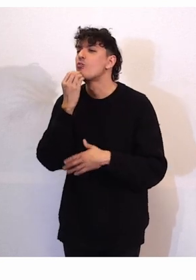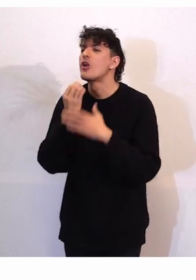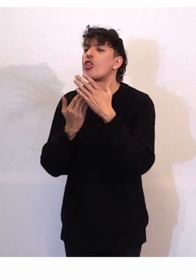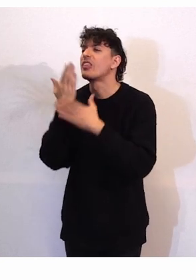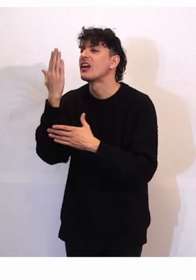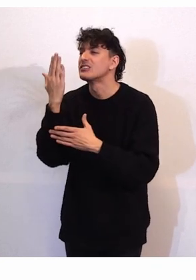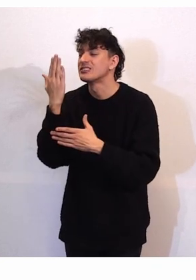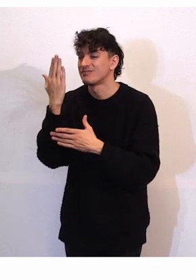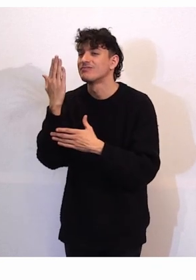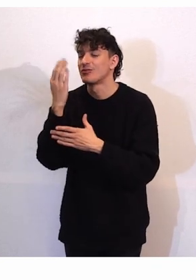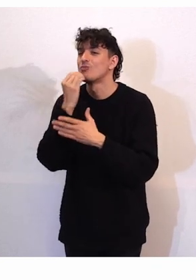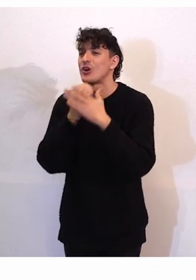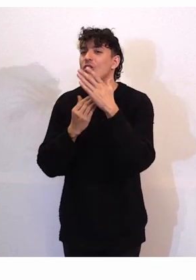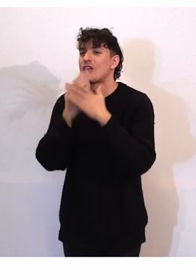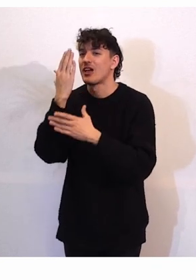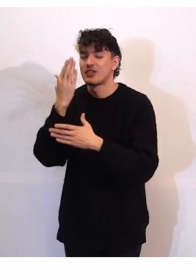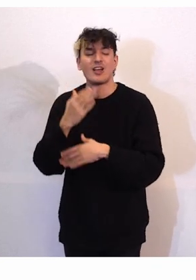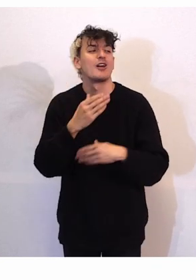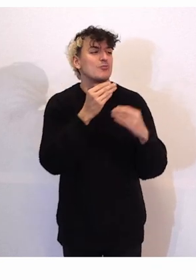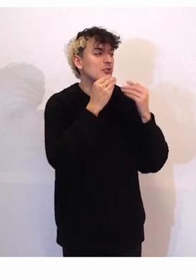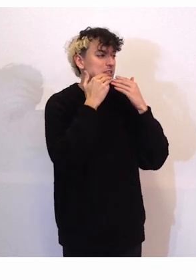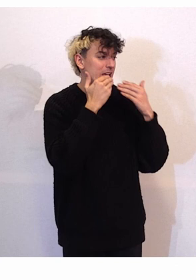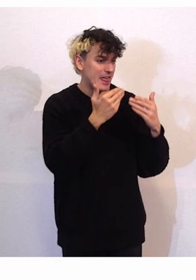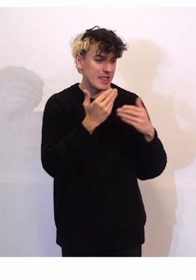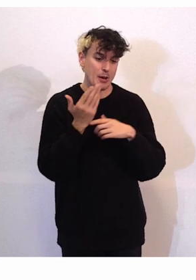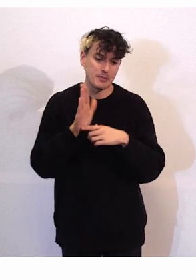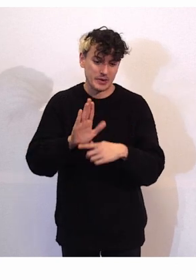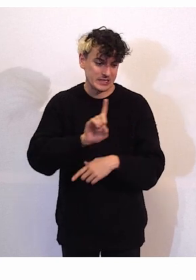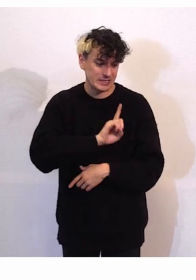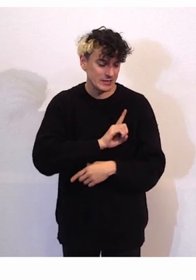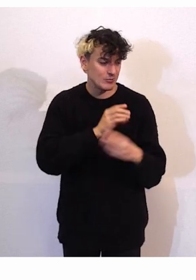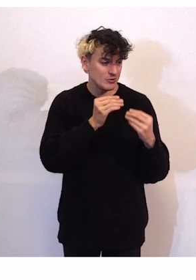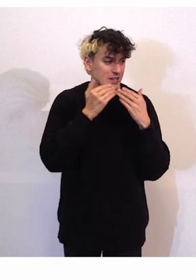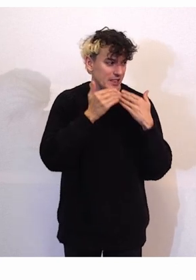Buenos días. Buenos días. Muchas gracias por las presentaciones.